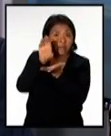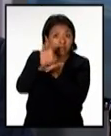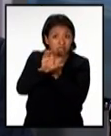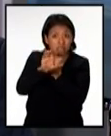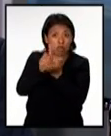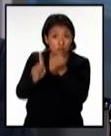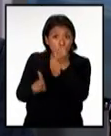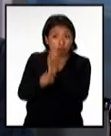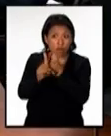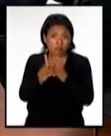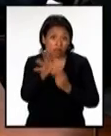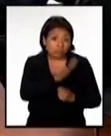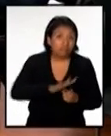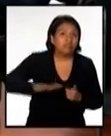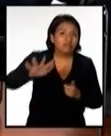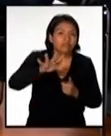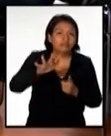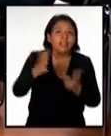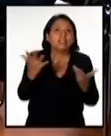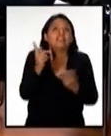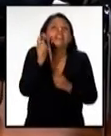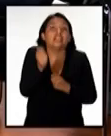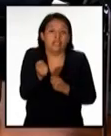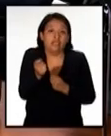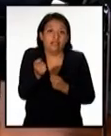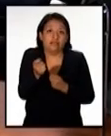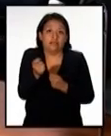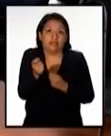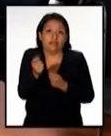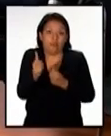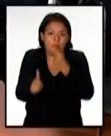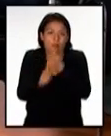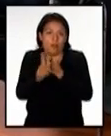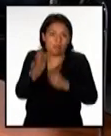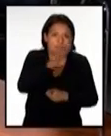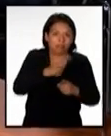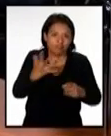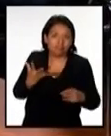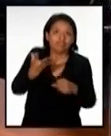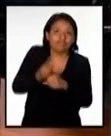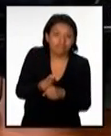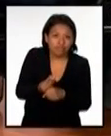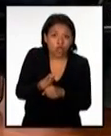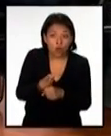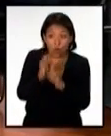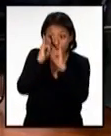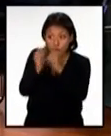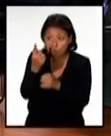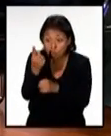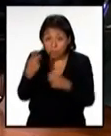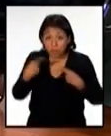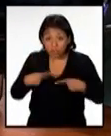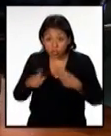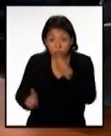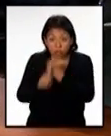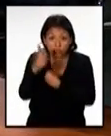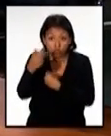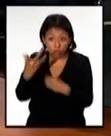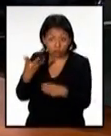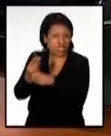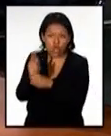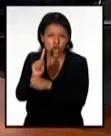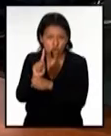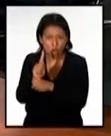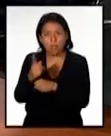problema social, ¿qué es lo que toca? Toca resolver un problema social, no toca resolver un problema individual, no toca hacer que la persona de talla